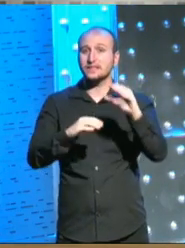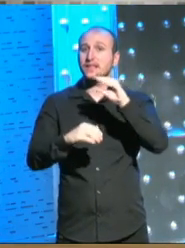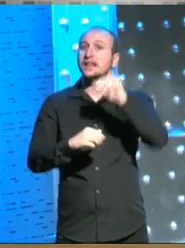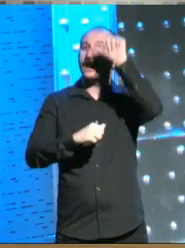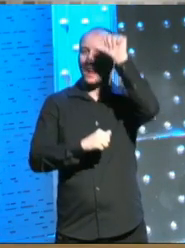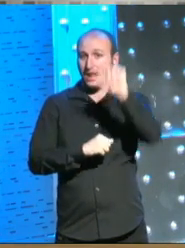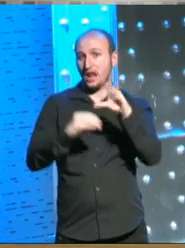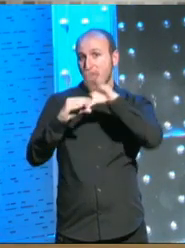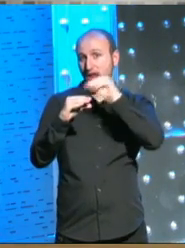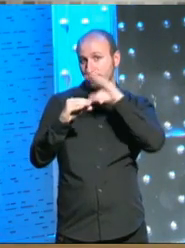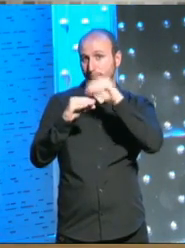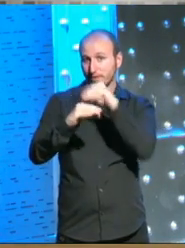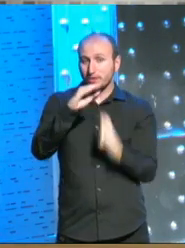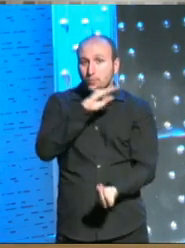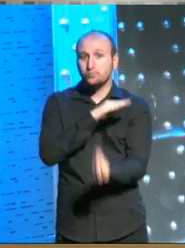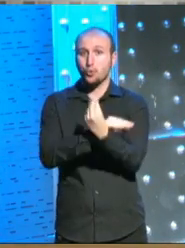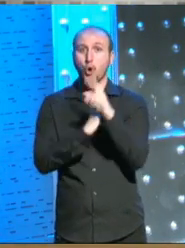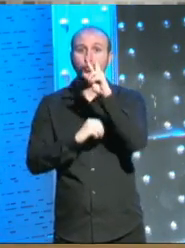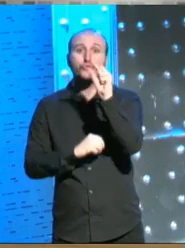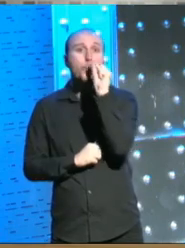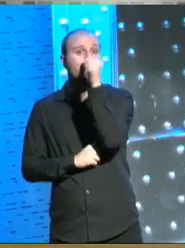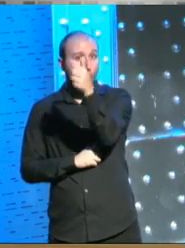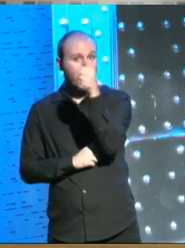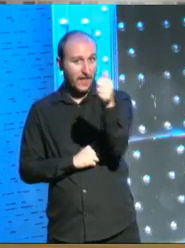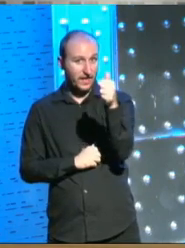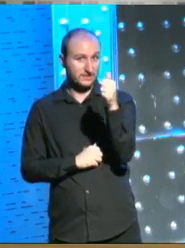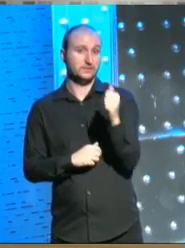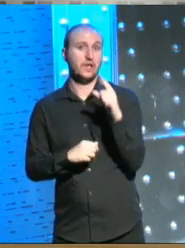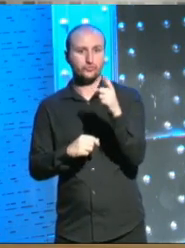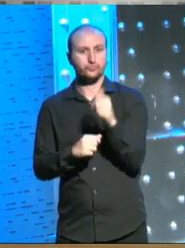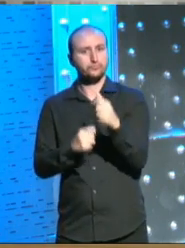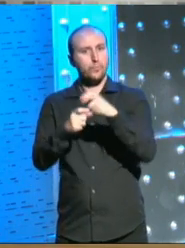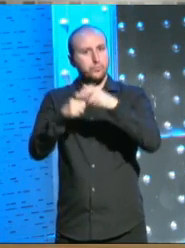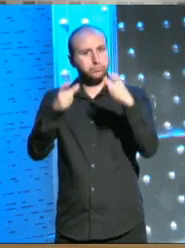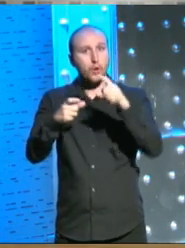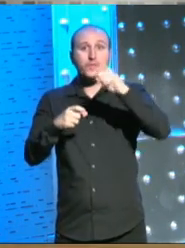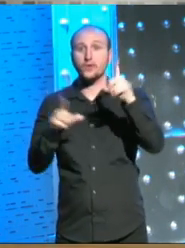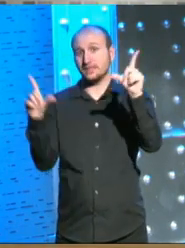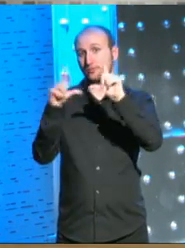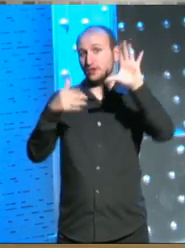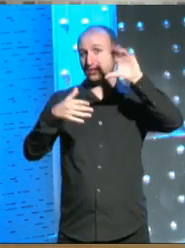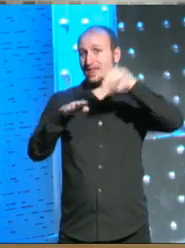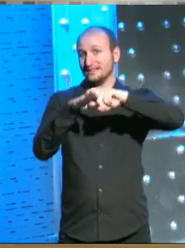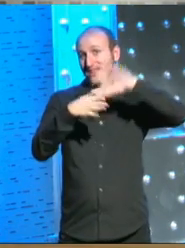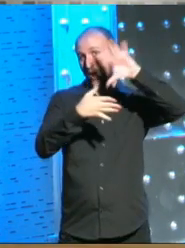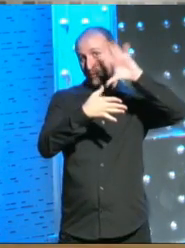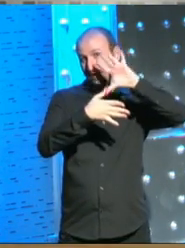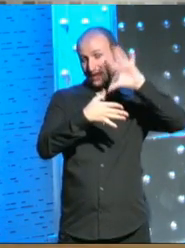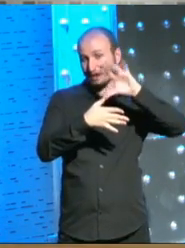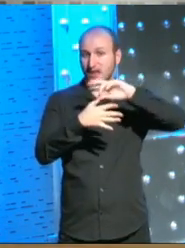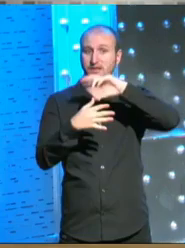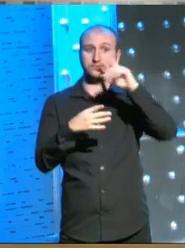dicho, nace 2 pulgadas, primero es 2 pulgadas, muy gordo, lo usan las televisiones americanas, lo patenta la